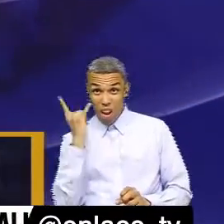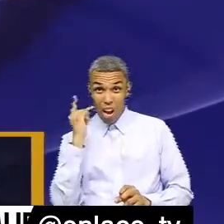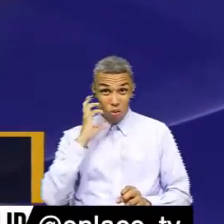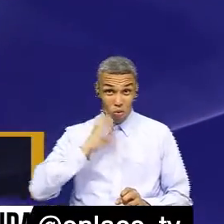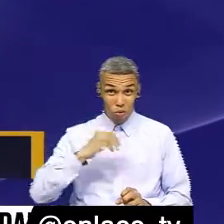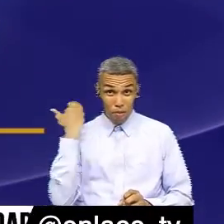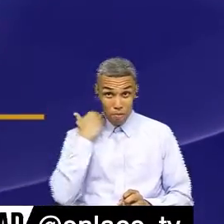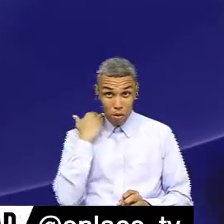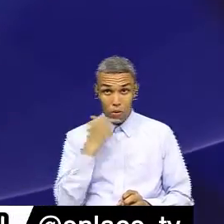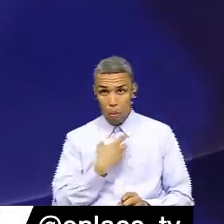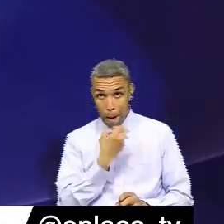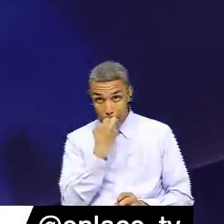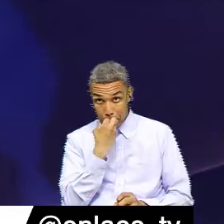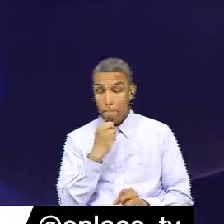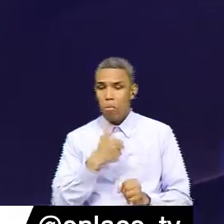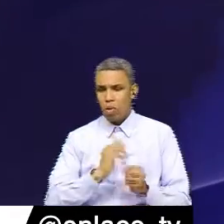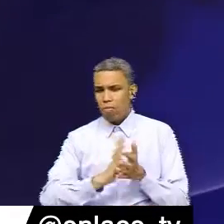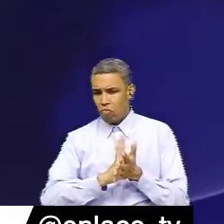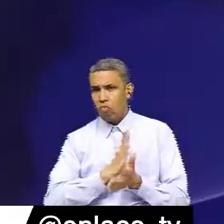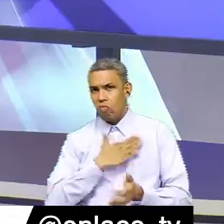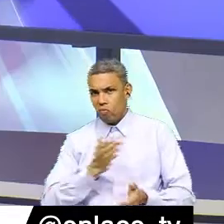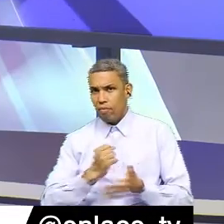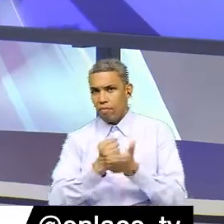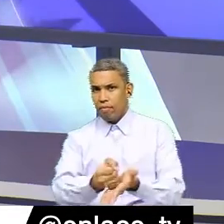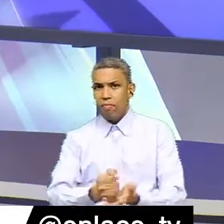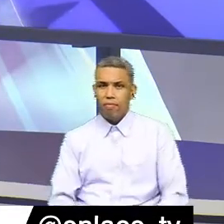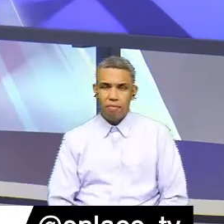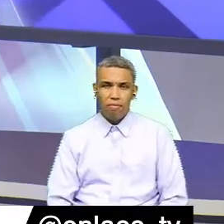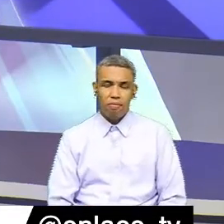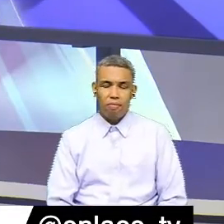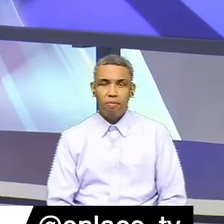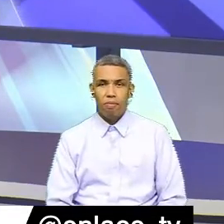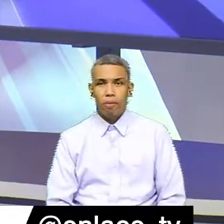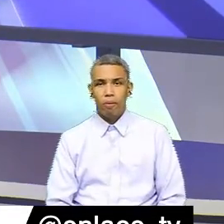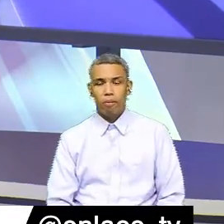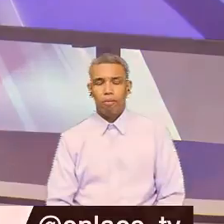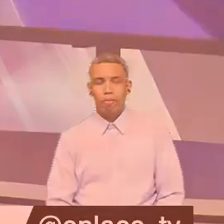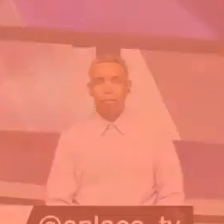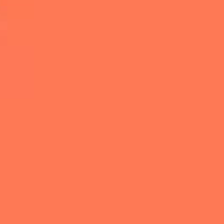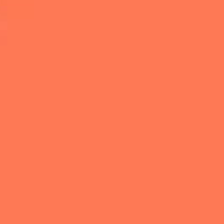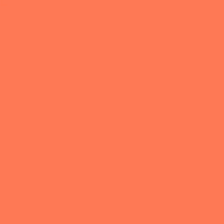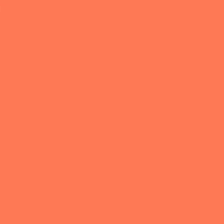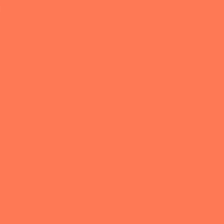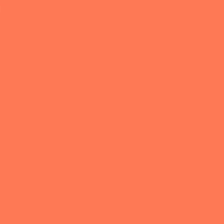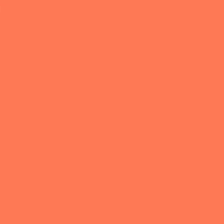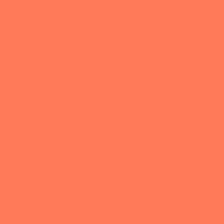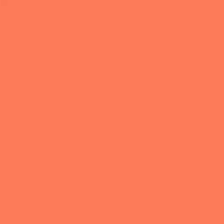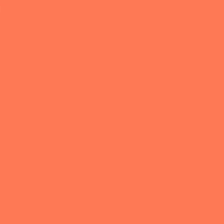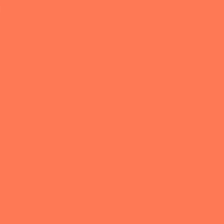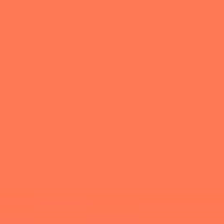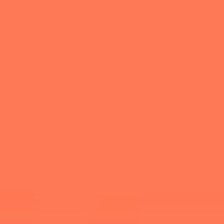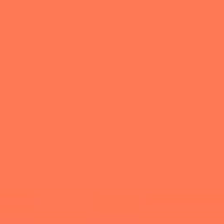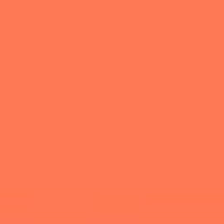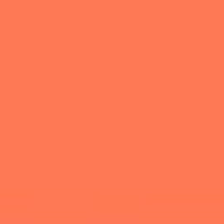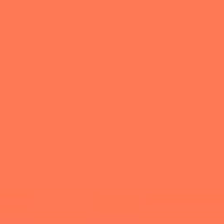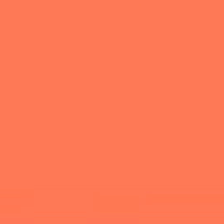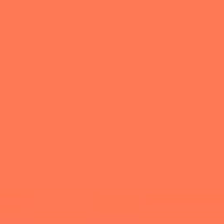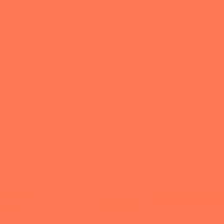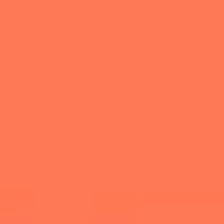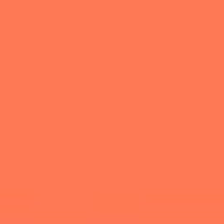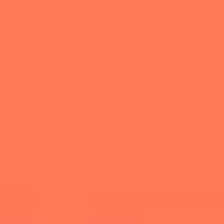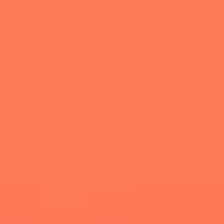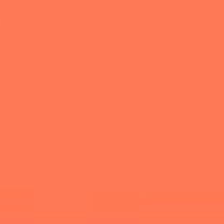los delincuentes se salgan con la suya este sábado 12 de noviembre cosechas parque infantil inauguración nueva